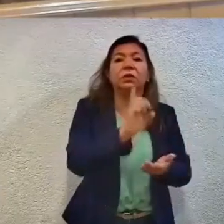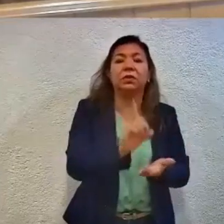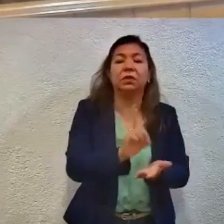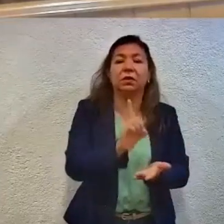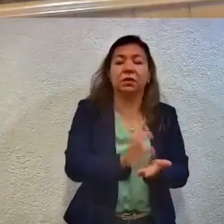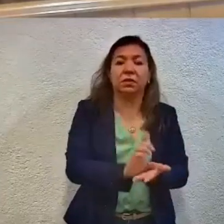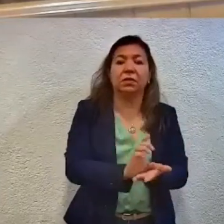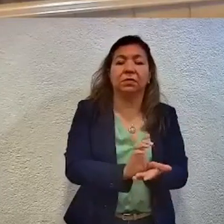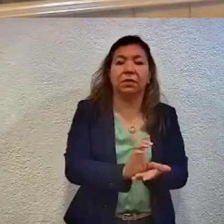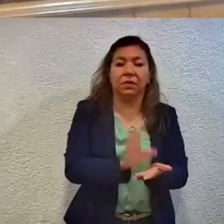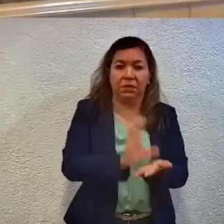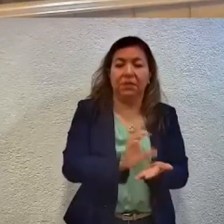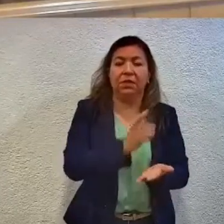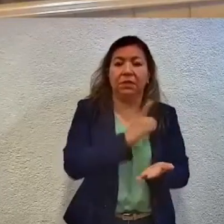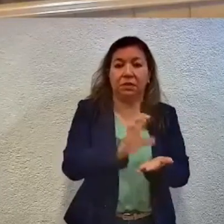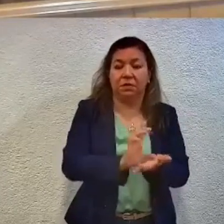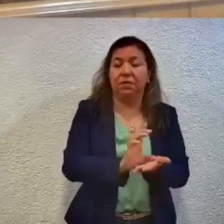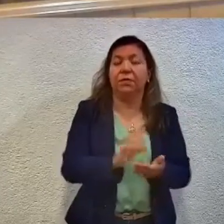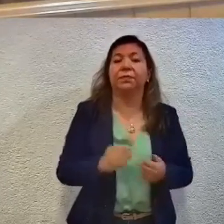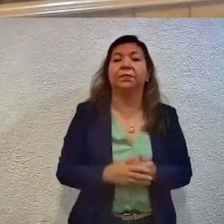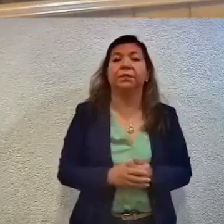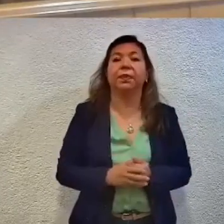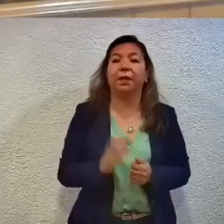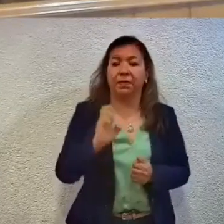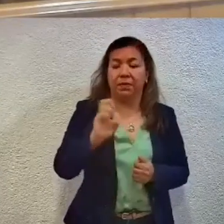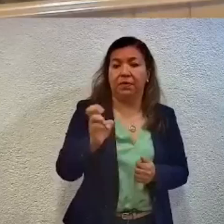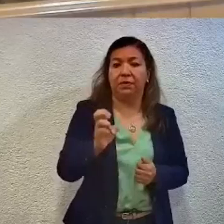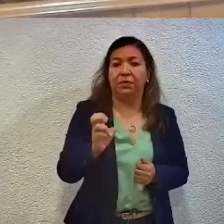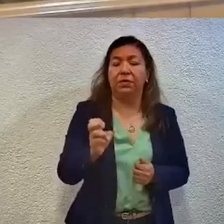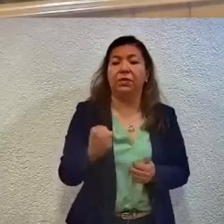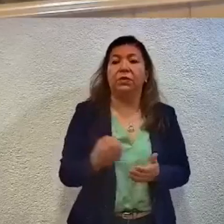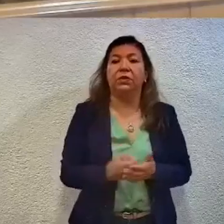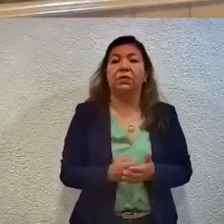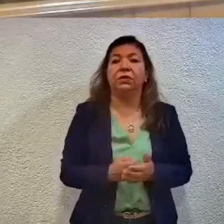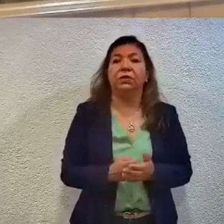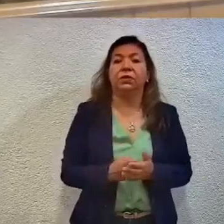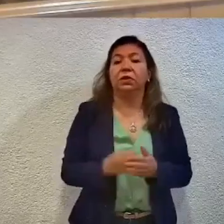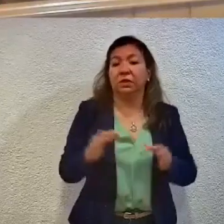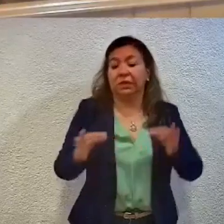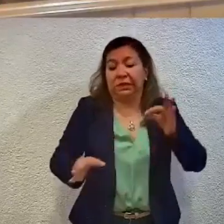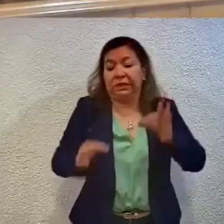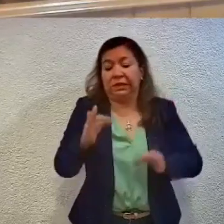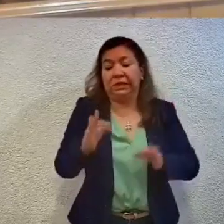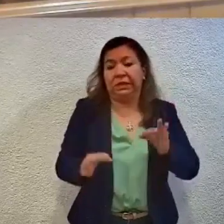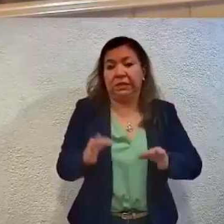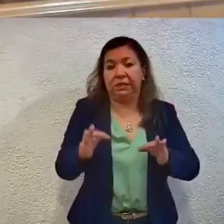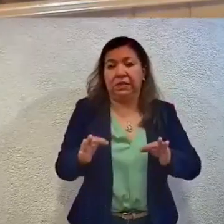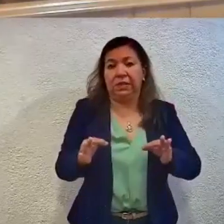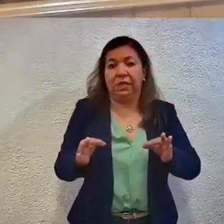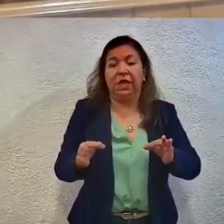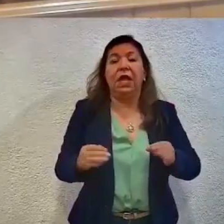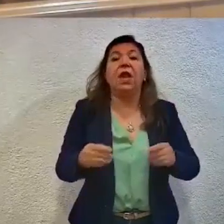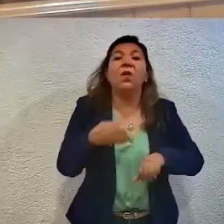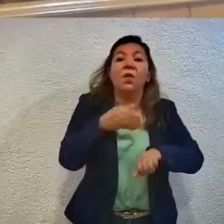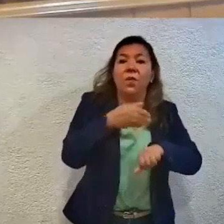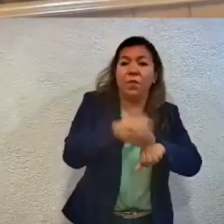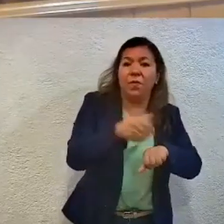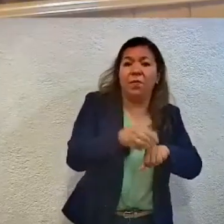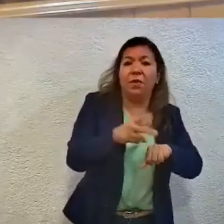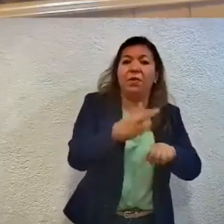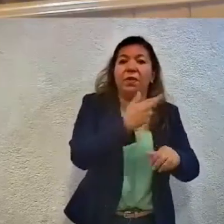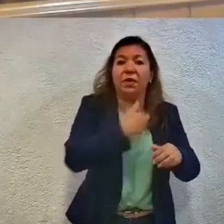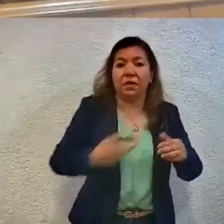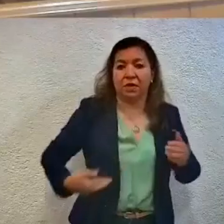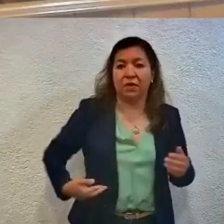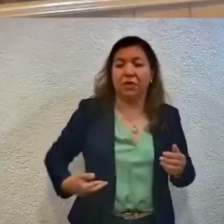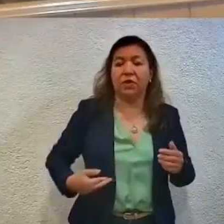criterio de este Tribunal Pleno resultan infundados. Ello porque derivado de lo analizado por este Tribunal Electoral, de acuerdo al